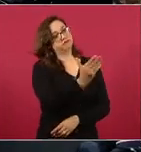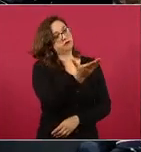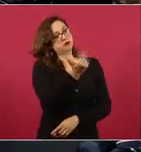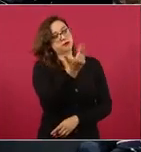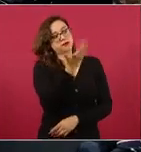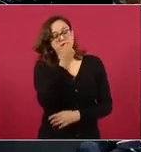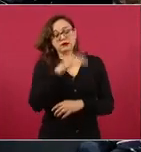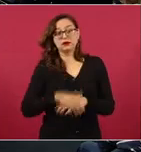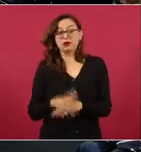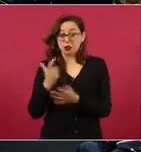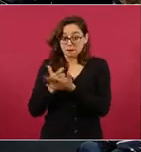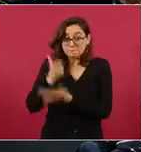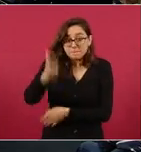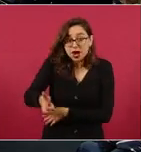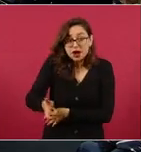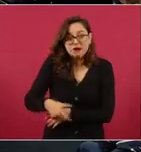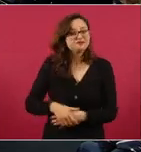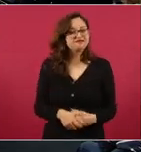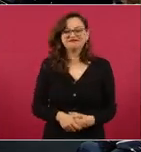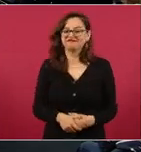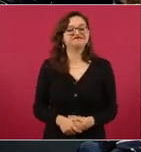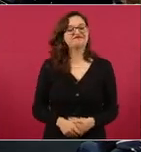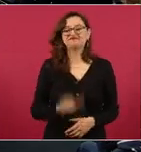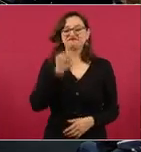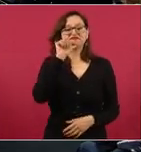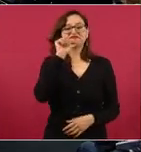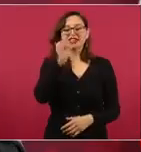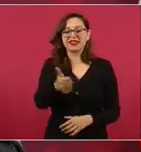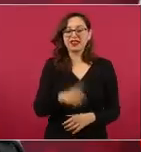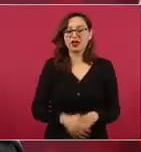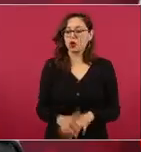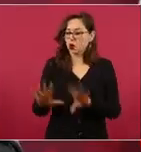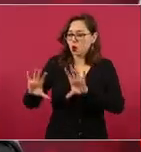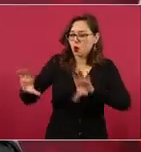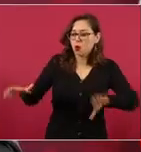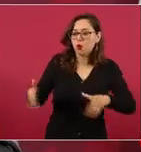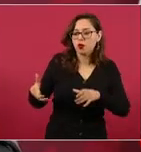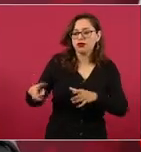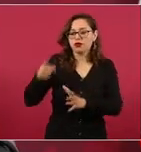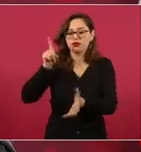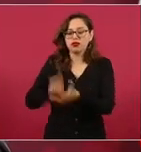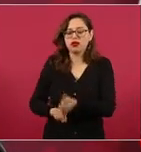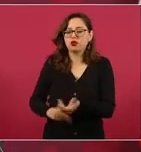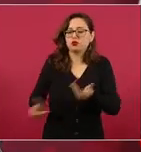Es una democracia comunitaria